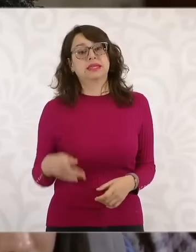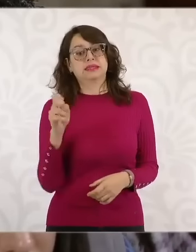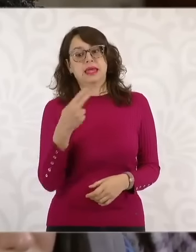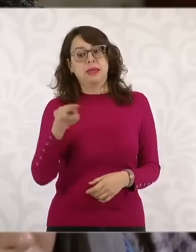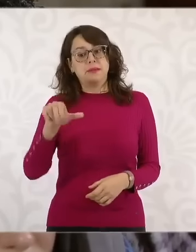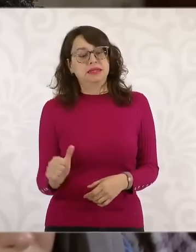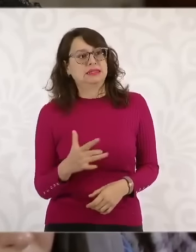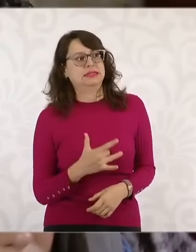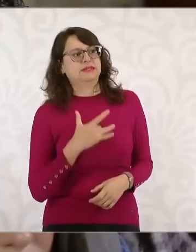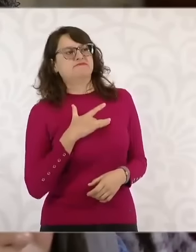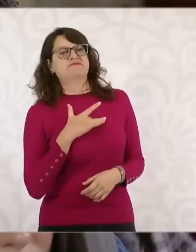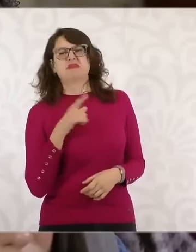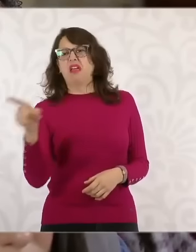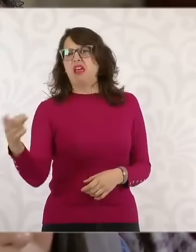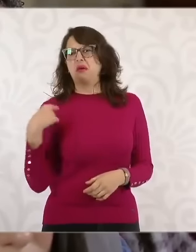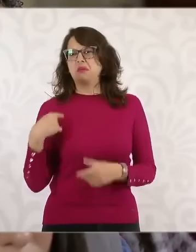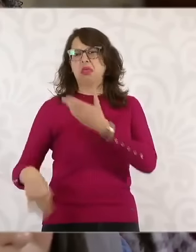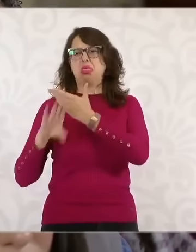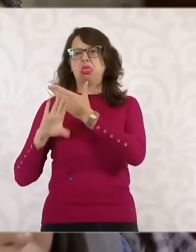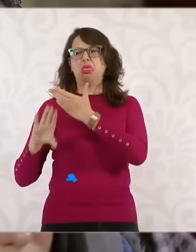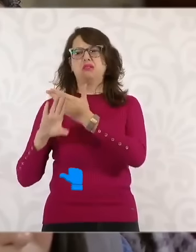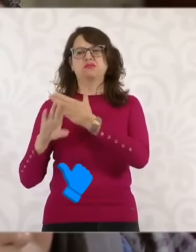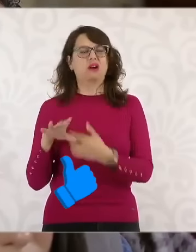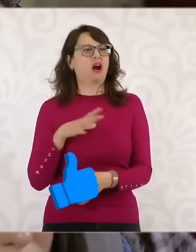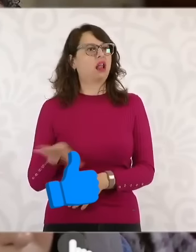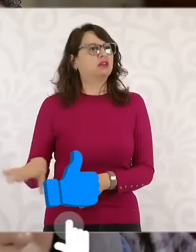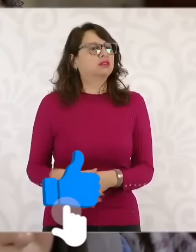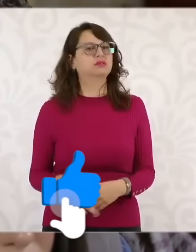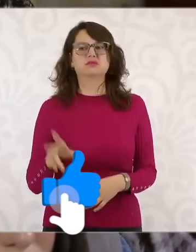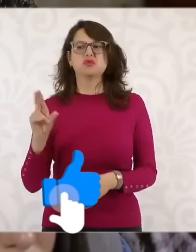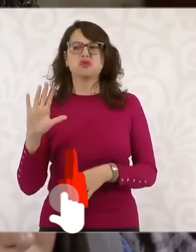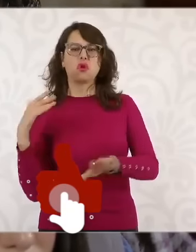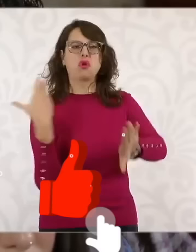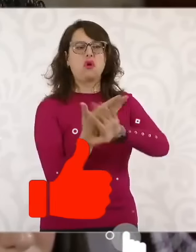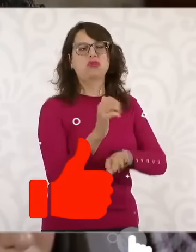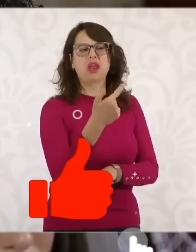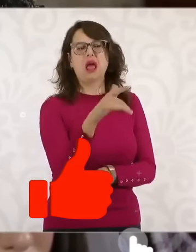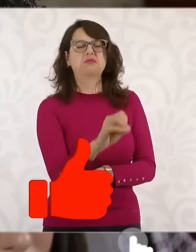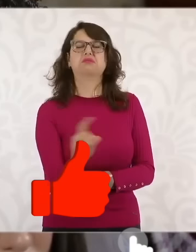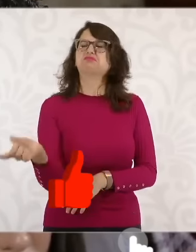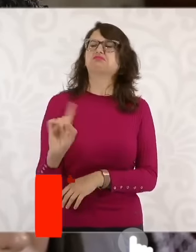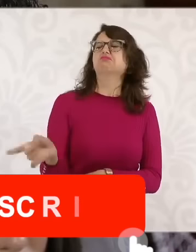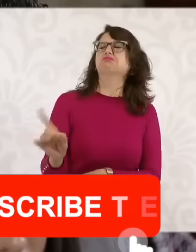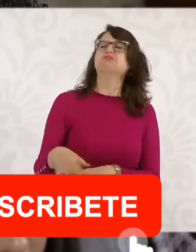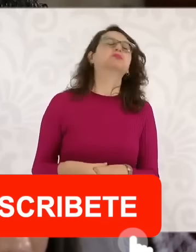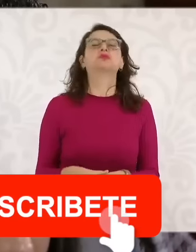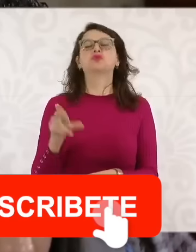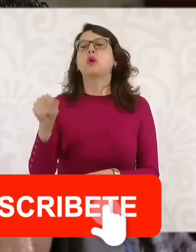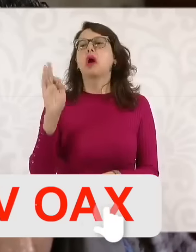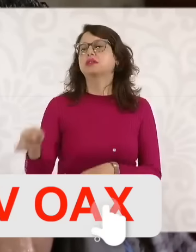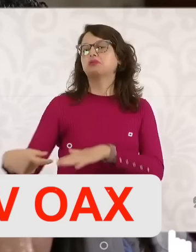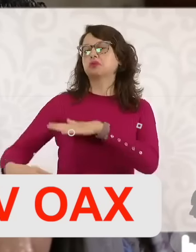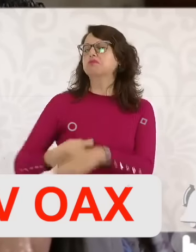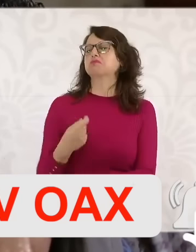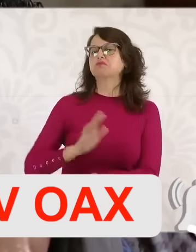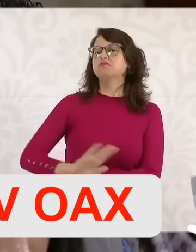de las cachetadas, pues no aceptó, así lo dijo el presidente López Obrador en su momento, no aceptó ninguna de las